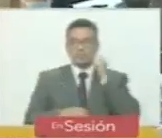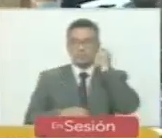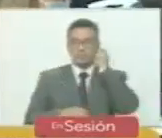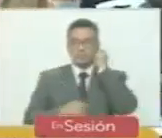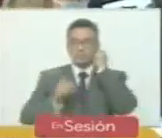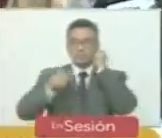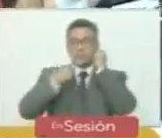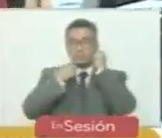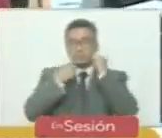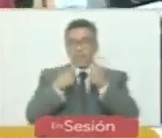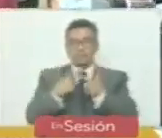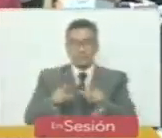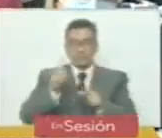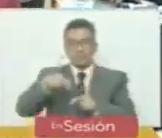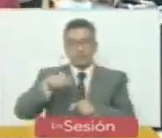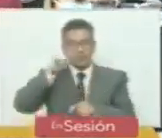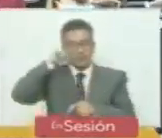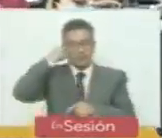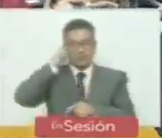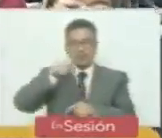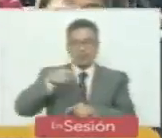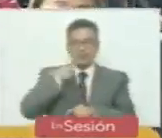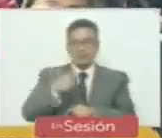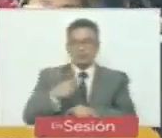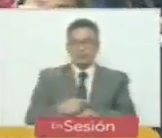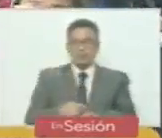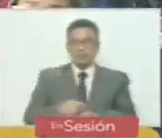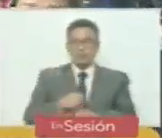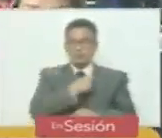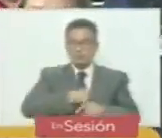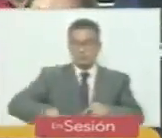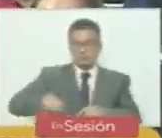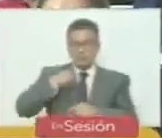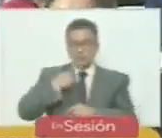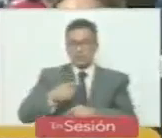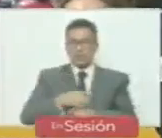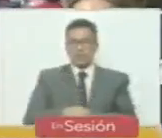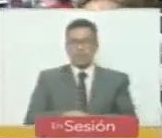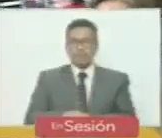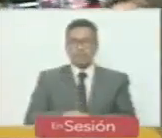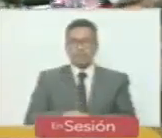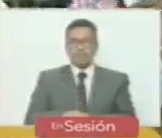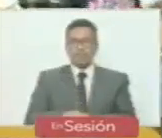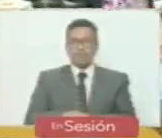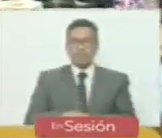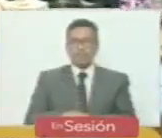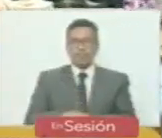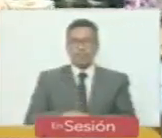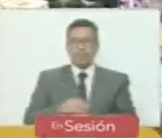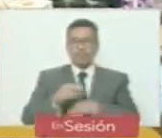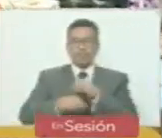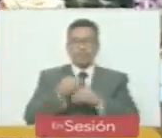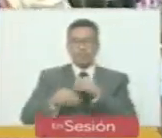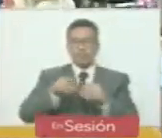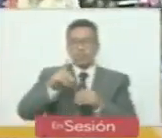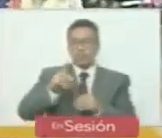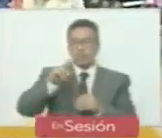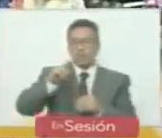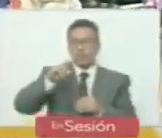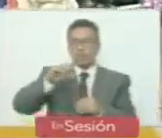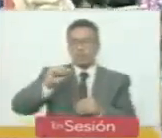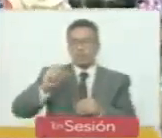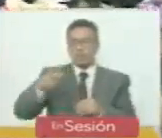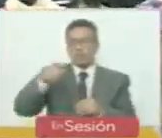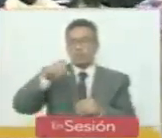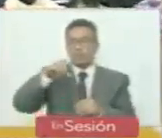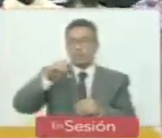Pero también quiero recordar brevemente, ayer escuché al presidente hablar de esto, la doctrina Drago. ¿Y qué